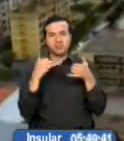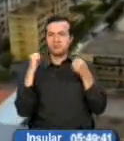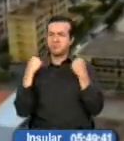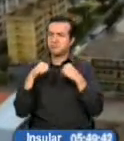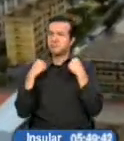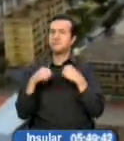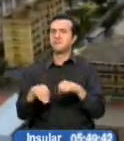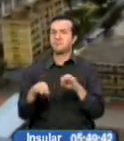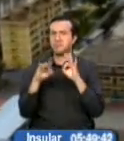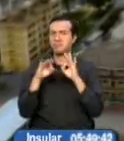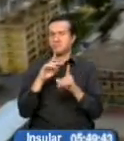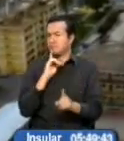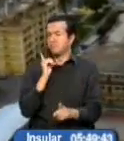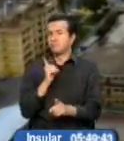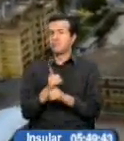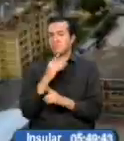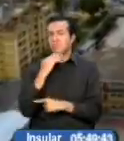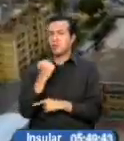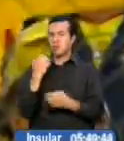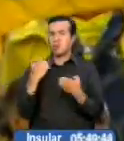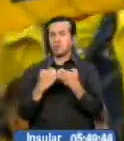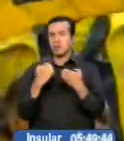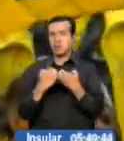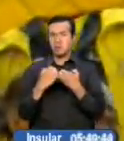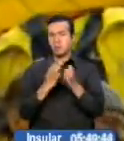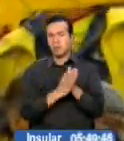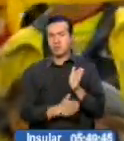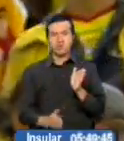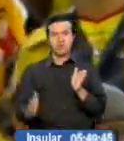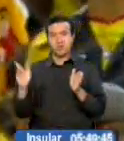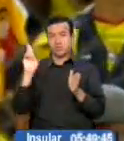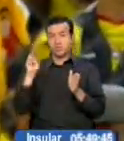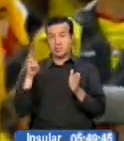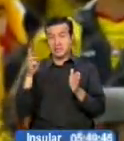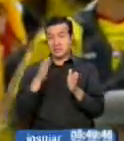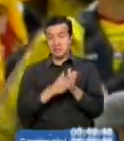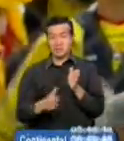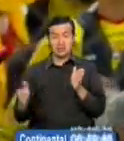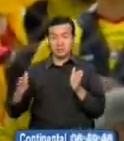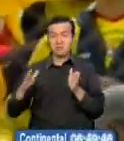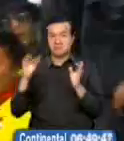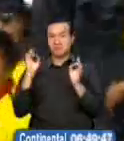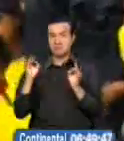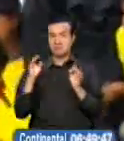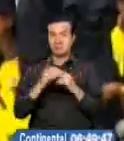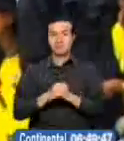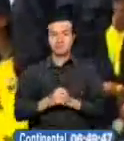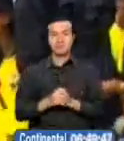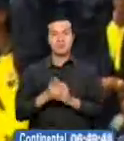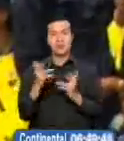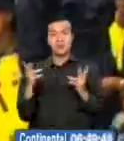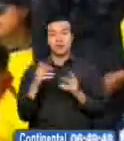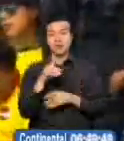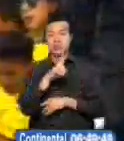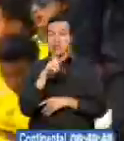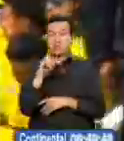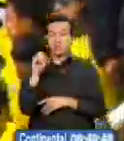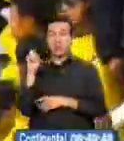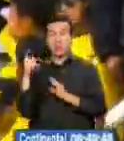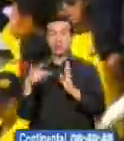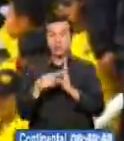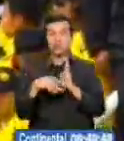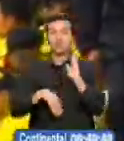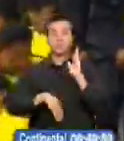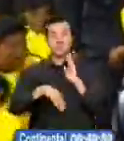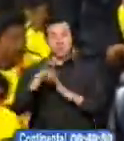rendimiento, indiscutiblemente el mejor equipo del año, muy cerca de batir otro récord, puede superar los 100 puntos, incluso el equipo